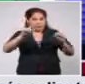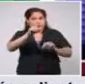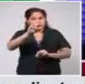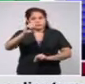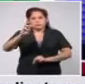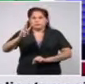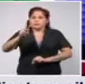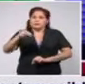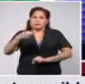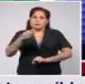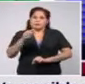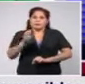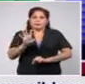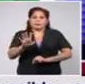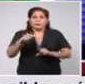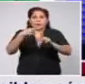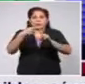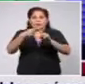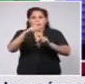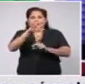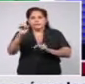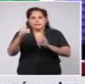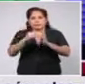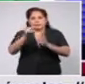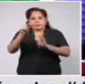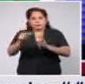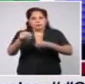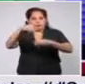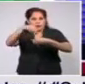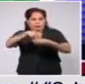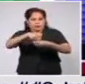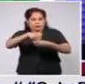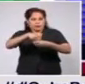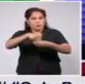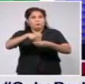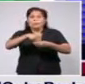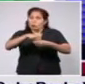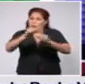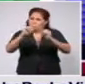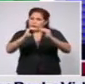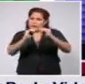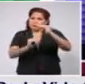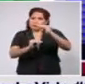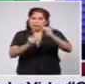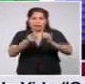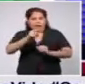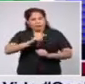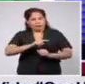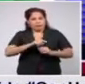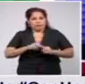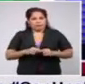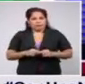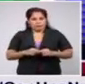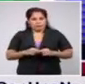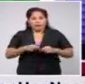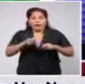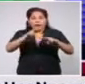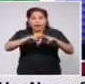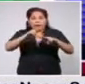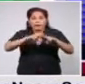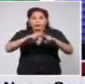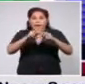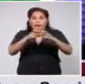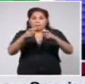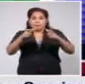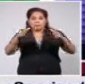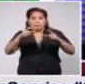103,5 por 100.000 habitantes, discretamente inferior a la de ayer. La Habana incrementa su